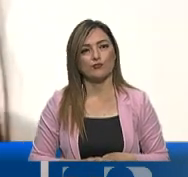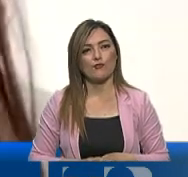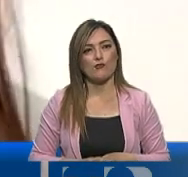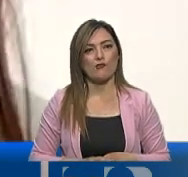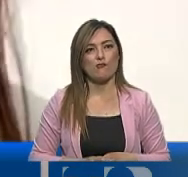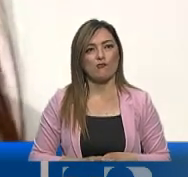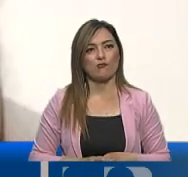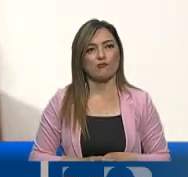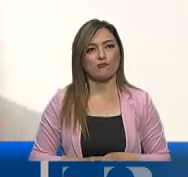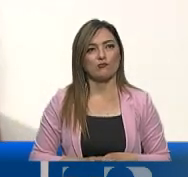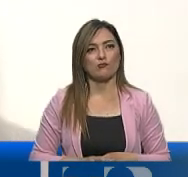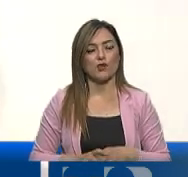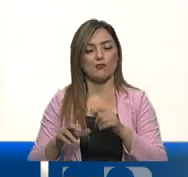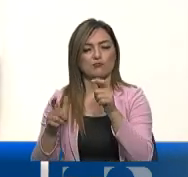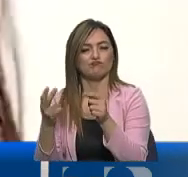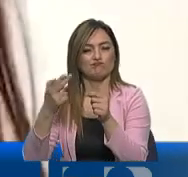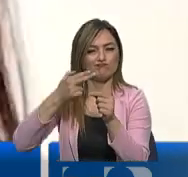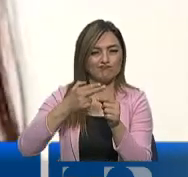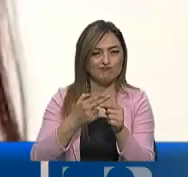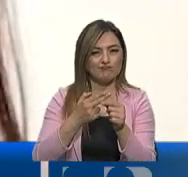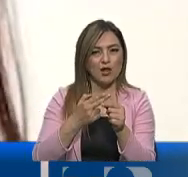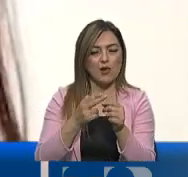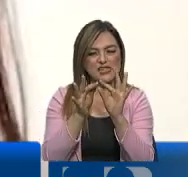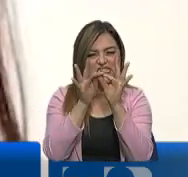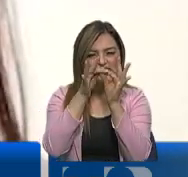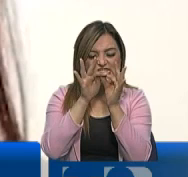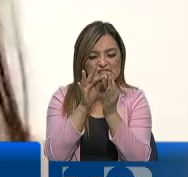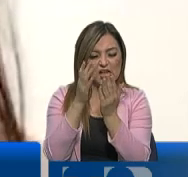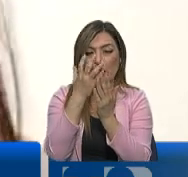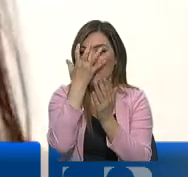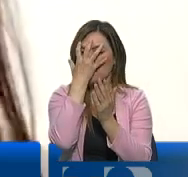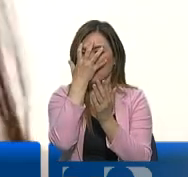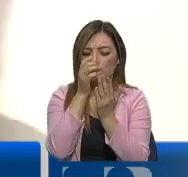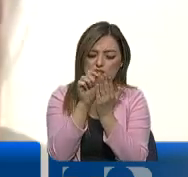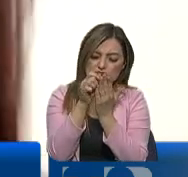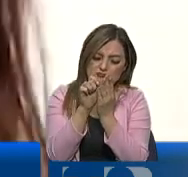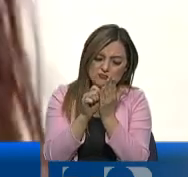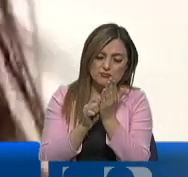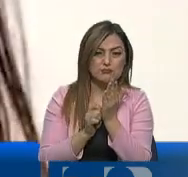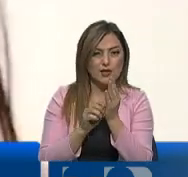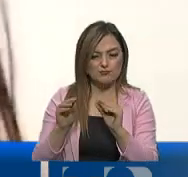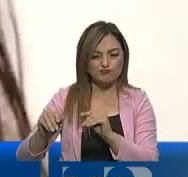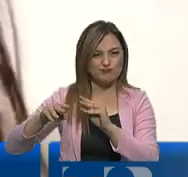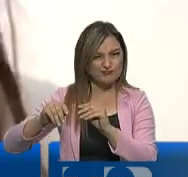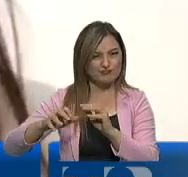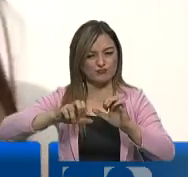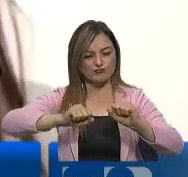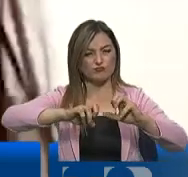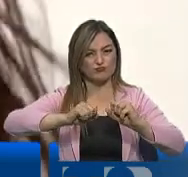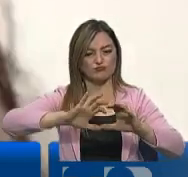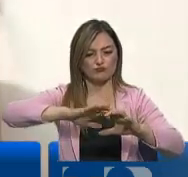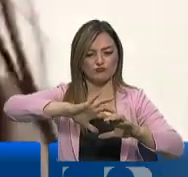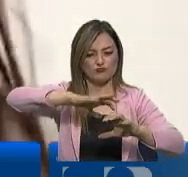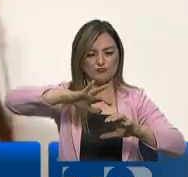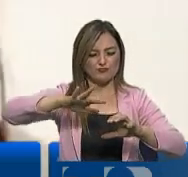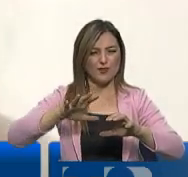elaborar máscaras pequeñas de arcilla, pero máscaras precolombinas, y van a conversar sobre